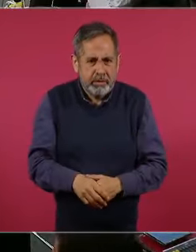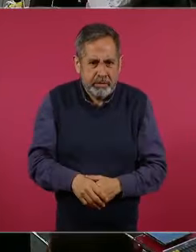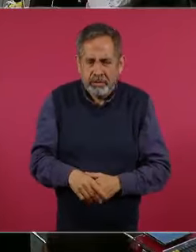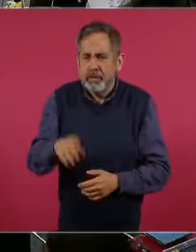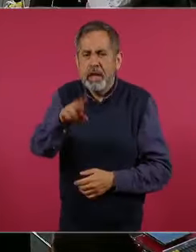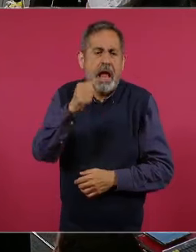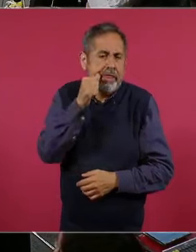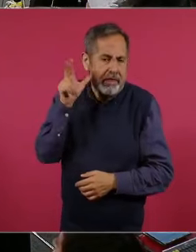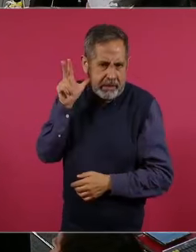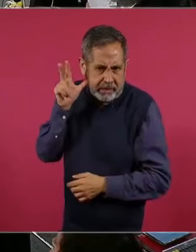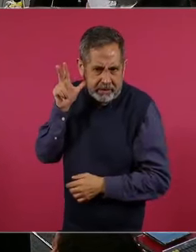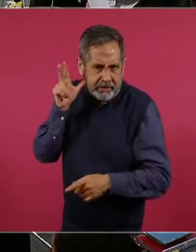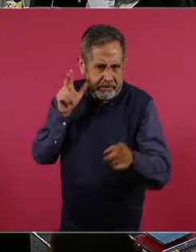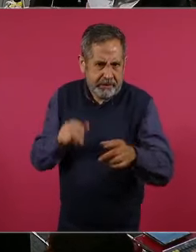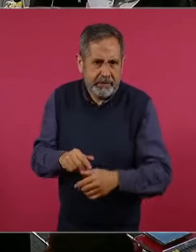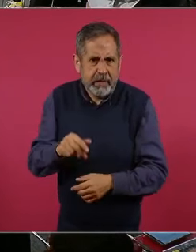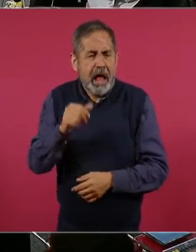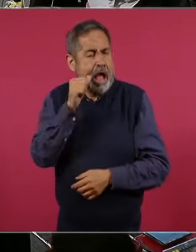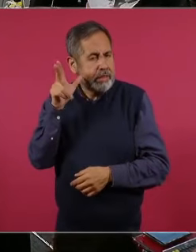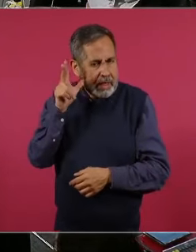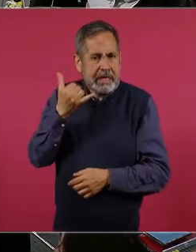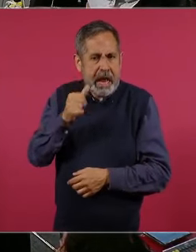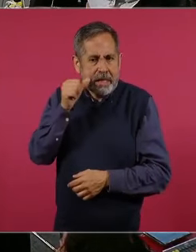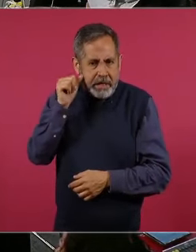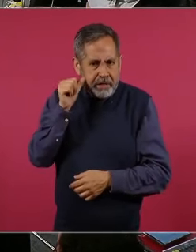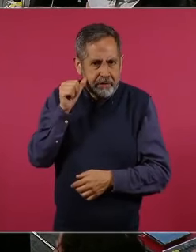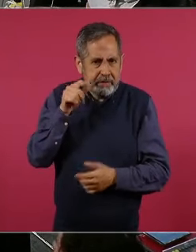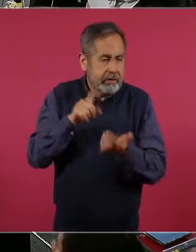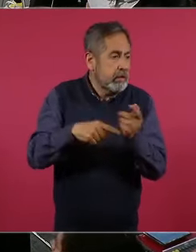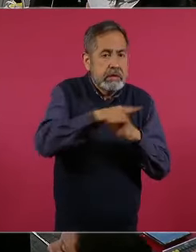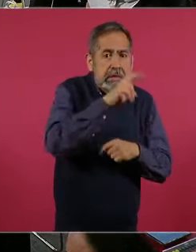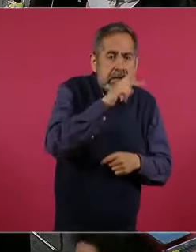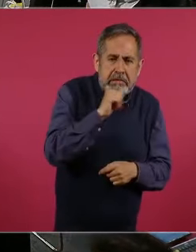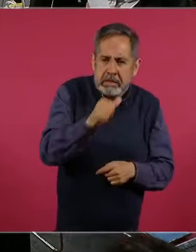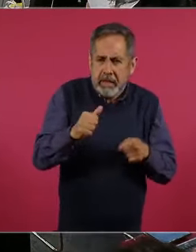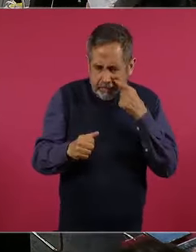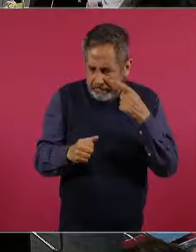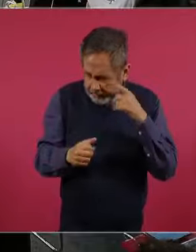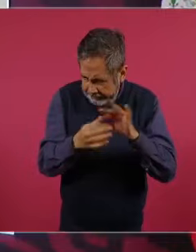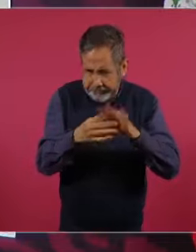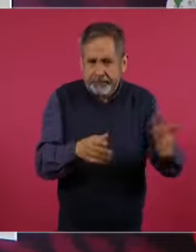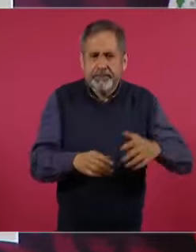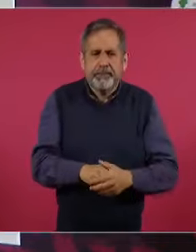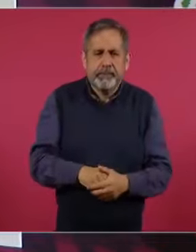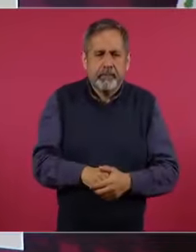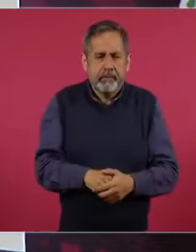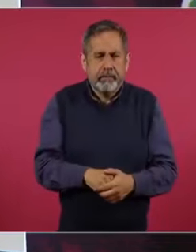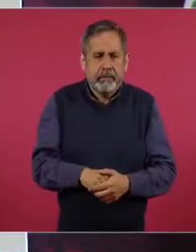pon la de antier y pon la de ayer. ¿Cómo no se preocupan? No se